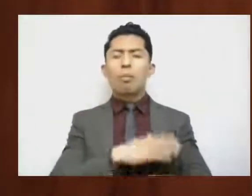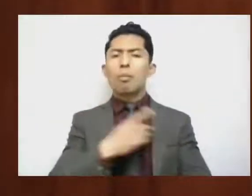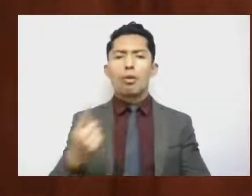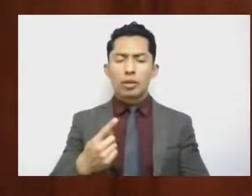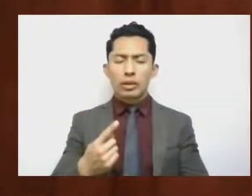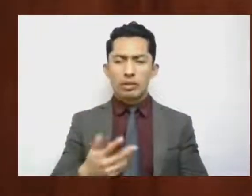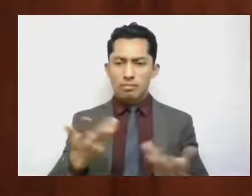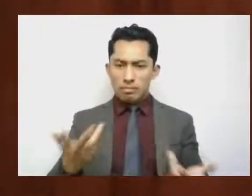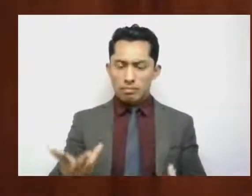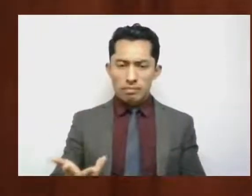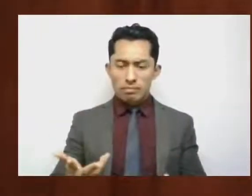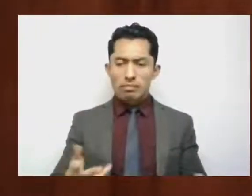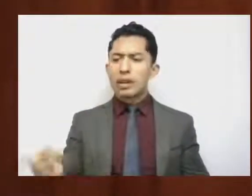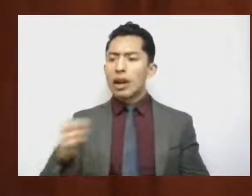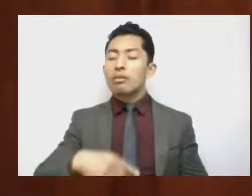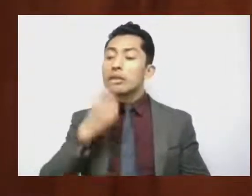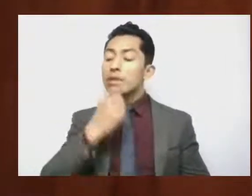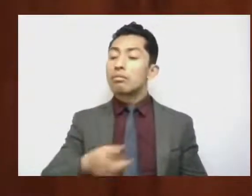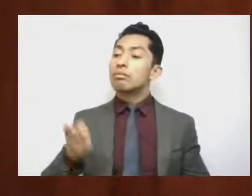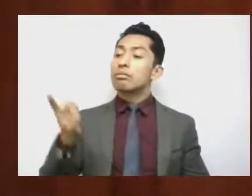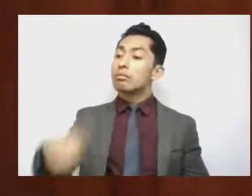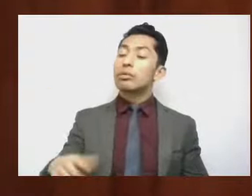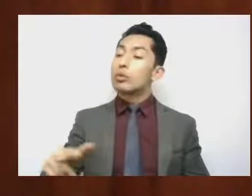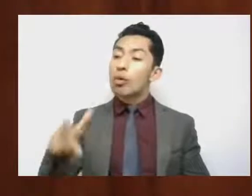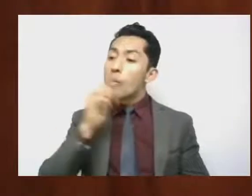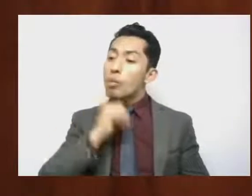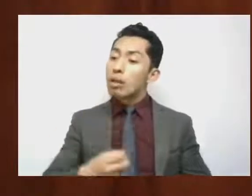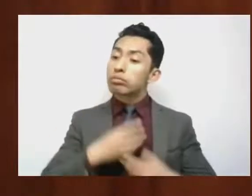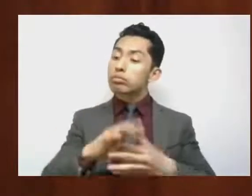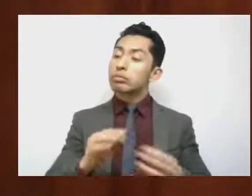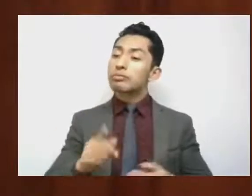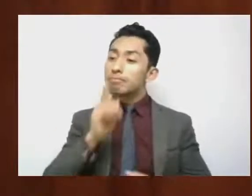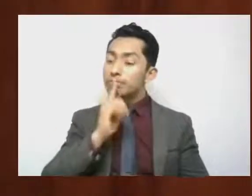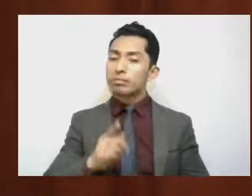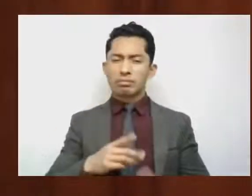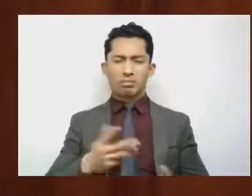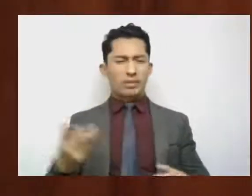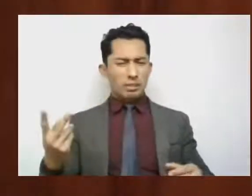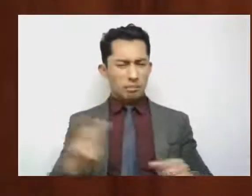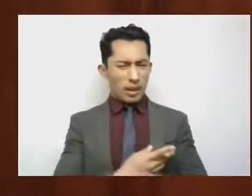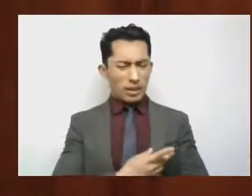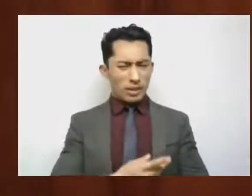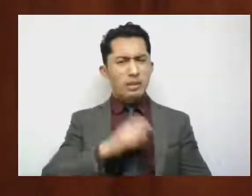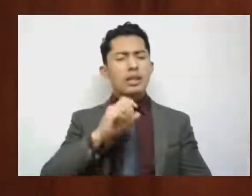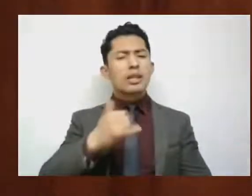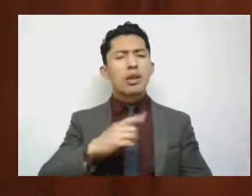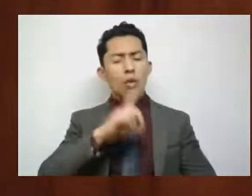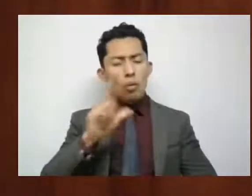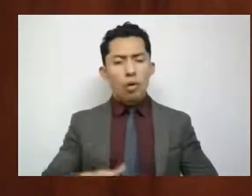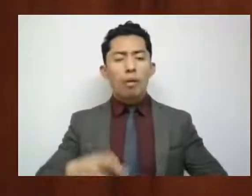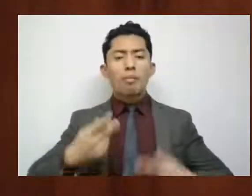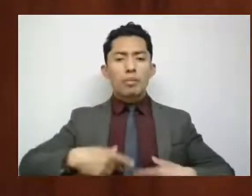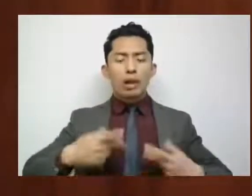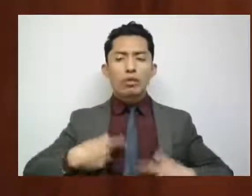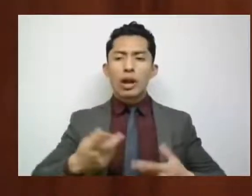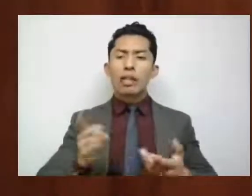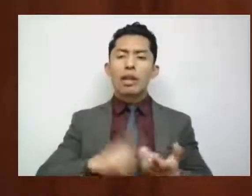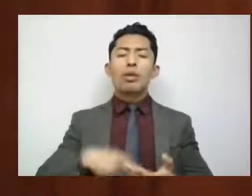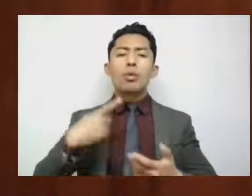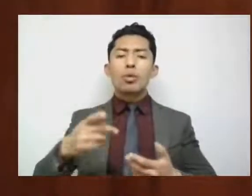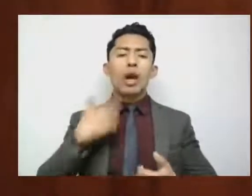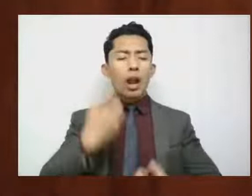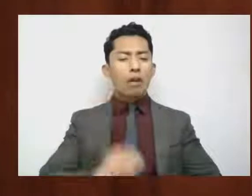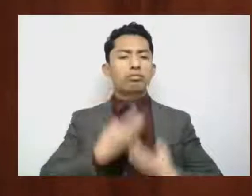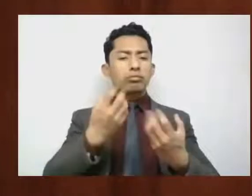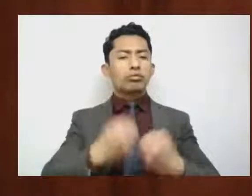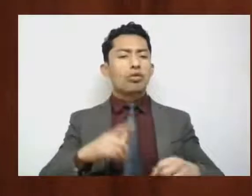la libertad de manifestación y da lugar a la criminalización de la protesta social.